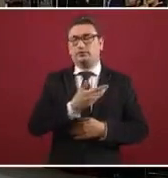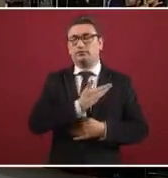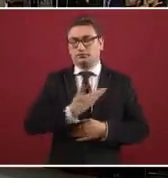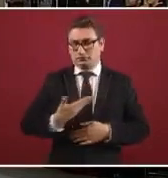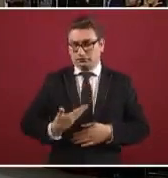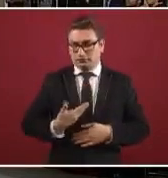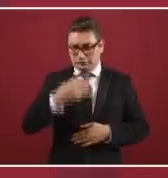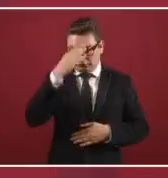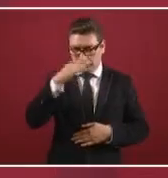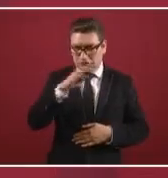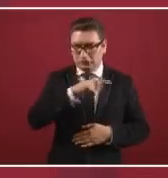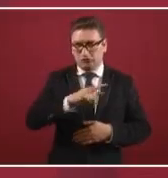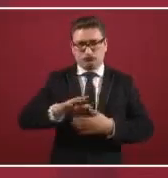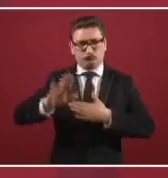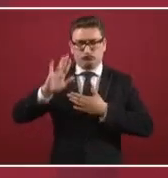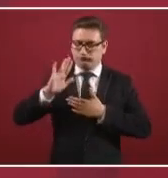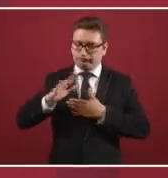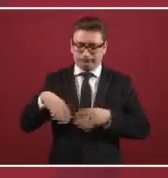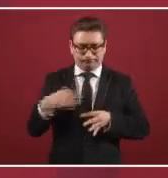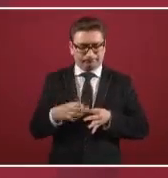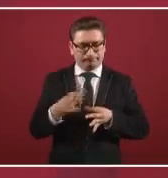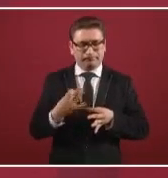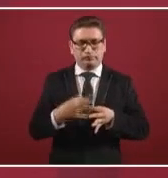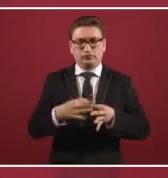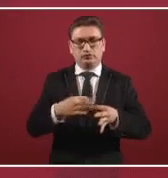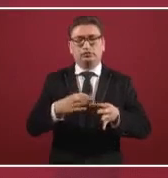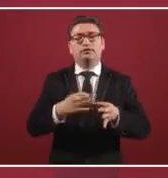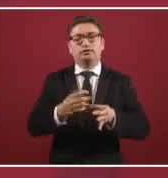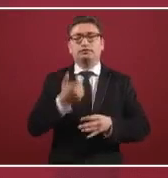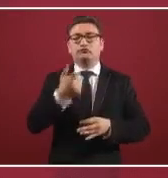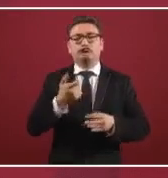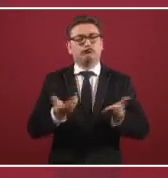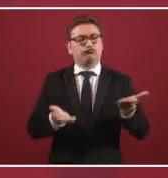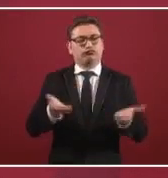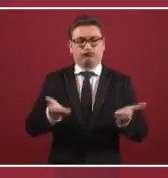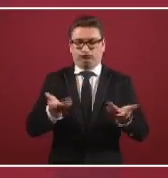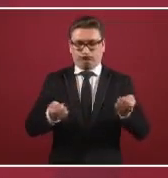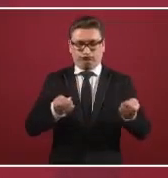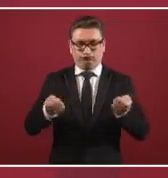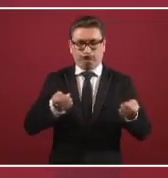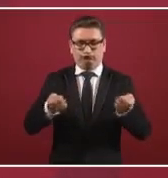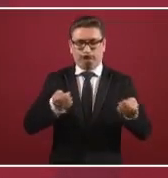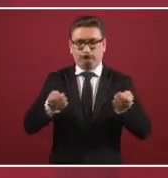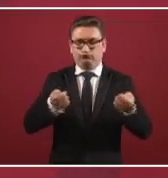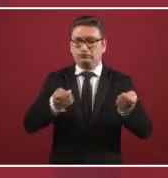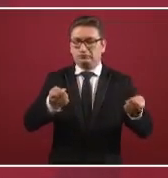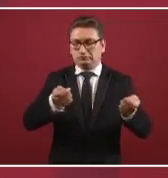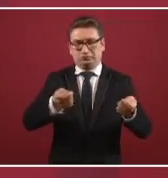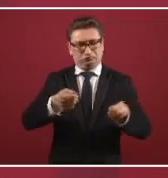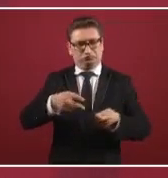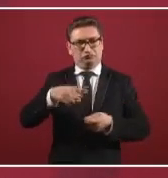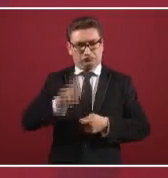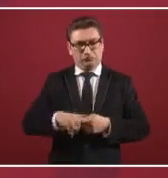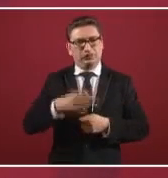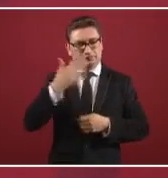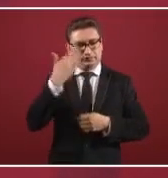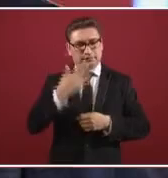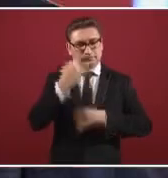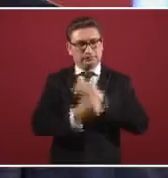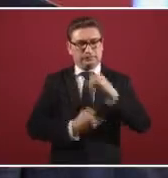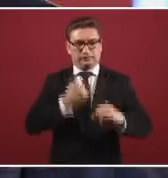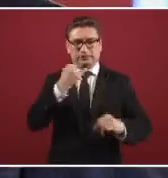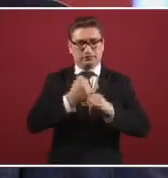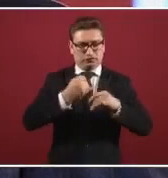ha venido cumpliendo día con día de mantener estabilidad en los precios de los combustibles y efectivamente hay un mercado internacional